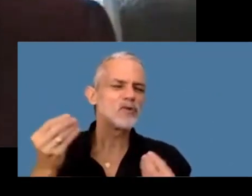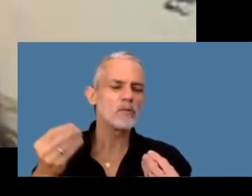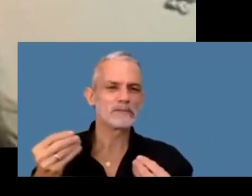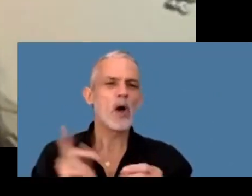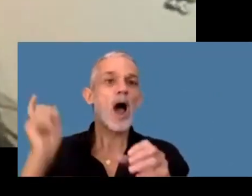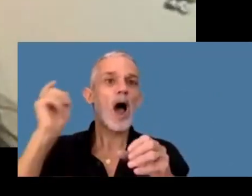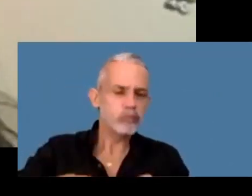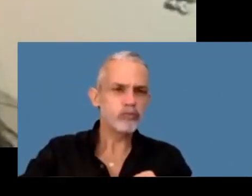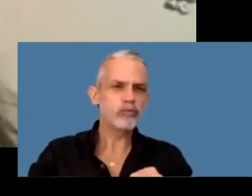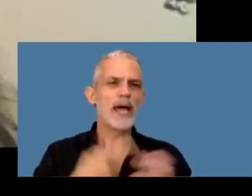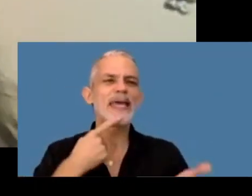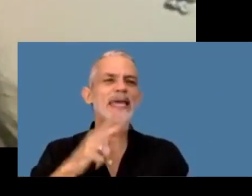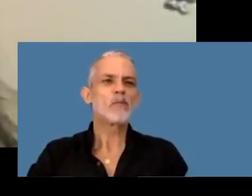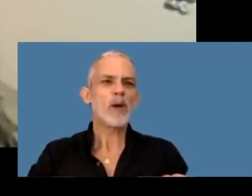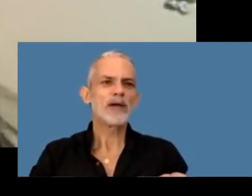Bárbaro, es como que todavía no está,